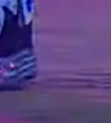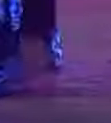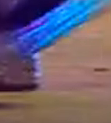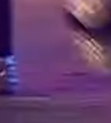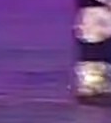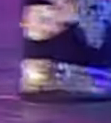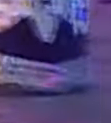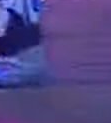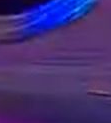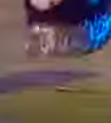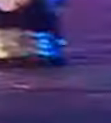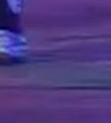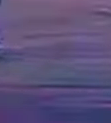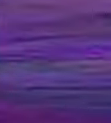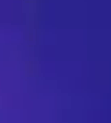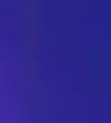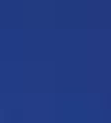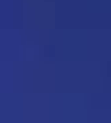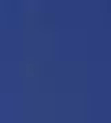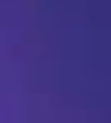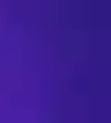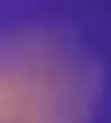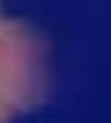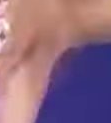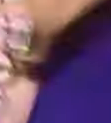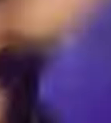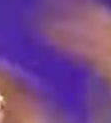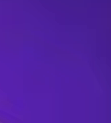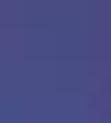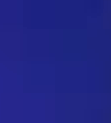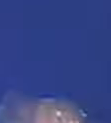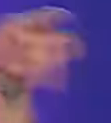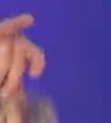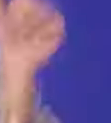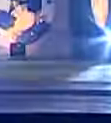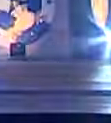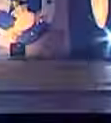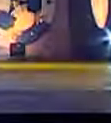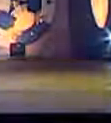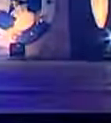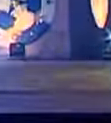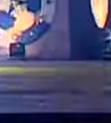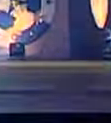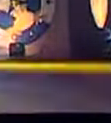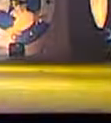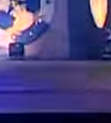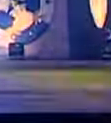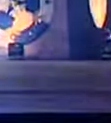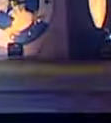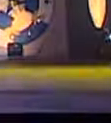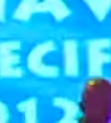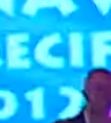jack. Ein, zwei, mambo, jumbo, 3, 4, that's my number. 5, 6, jump and kick. 7, 8, sag my